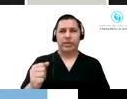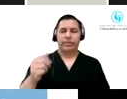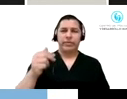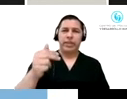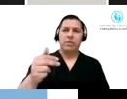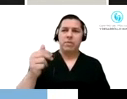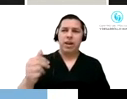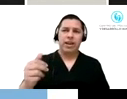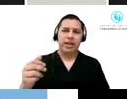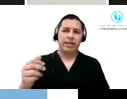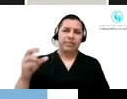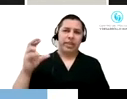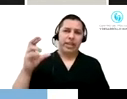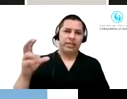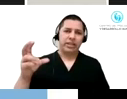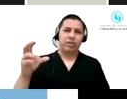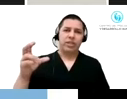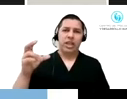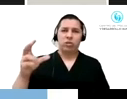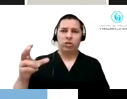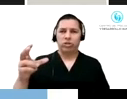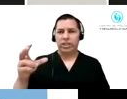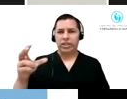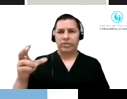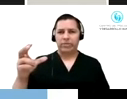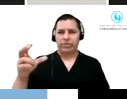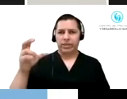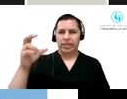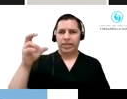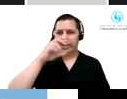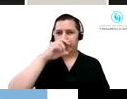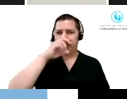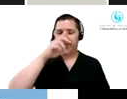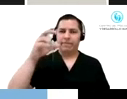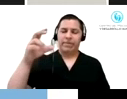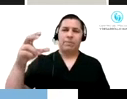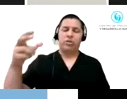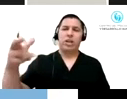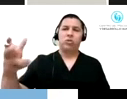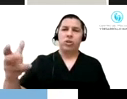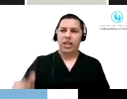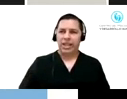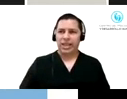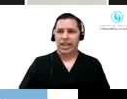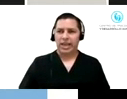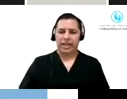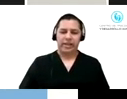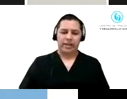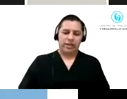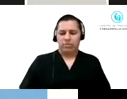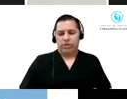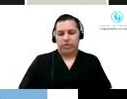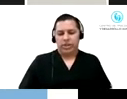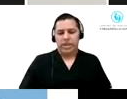hombre. Si es mamá e hija, el sesgo es adultocéntrico. La persona adulta es la que